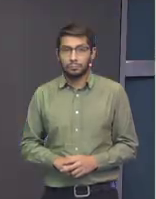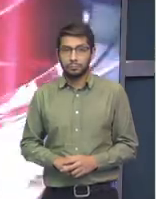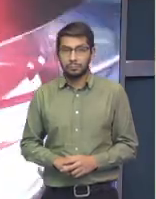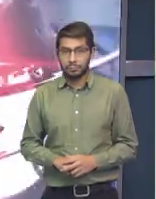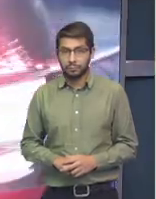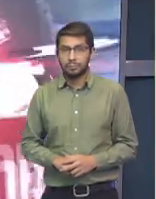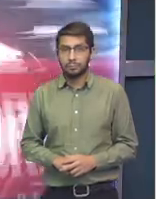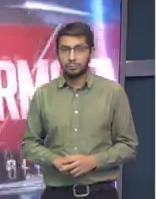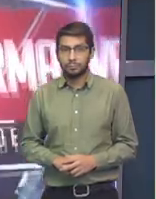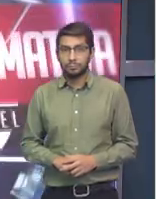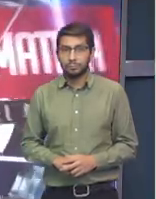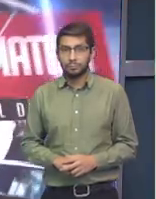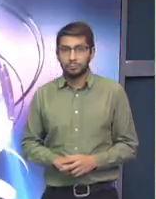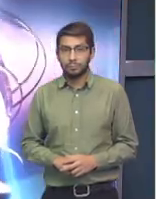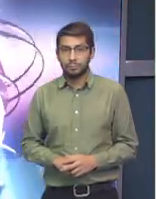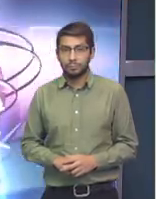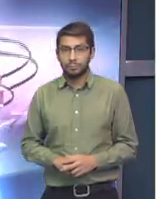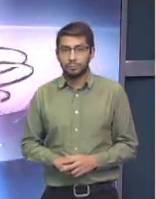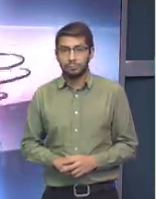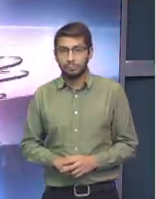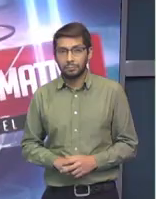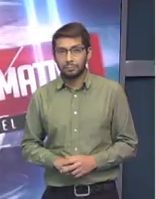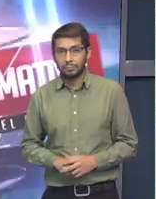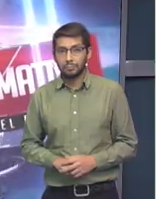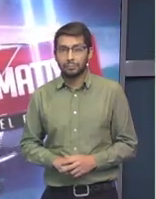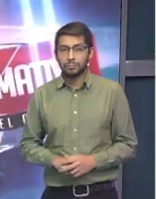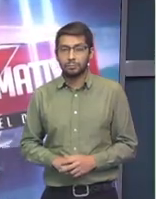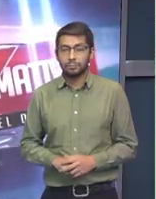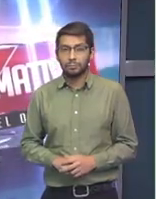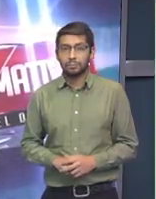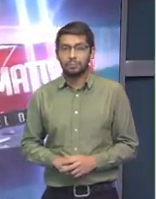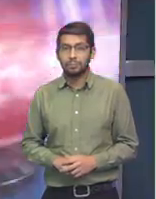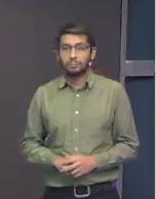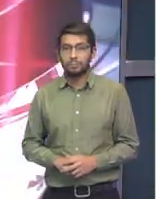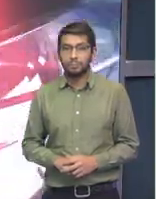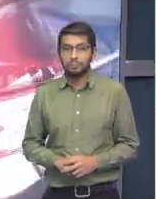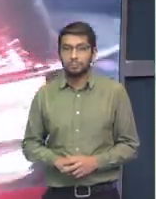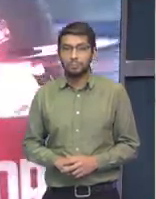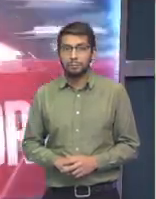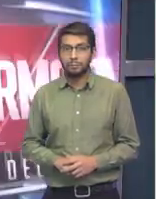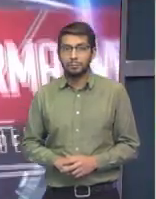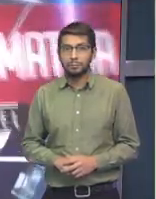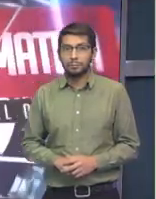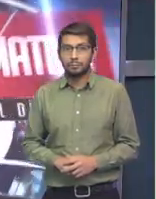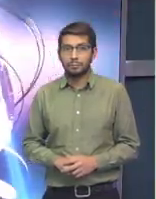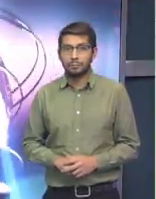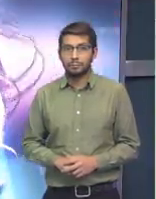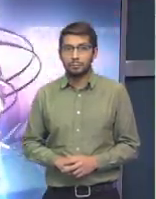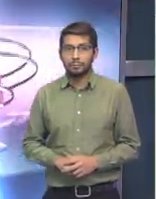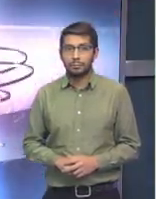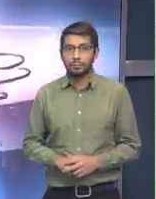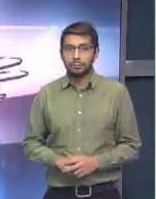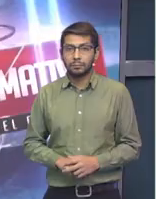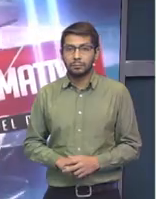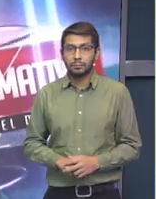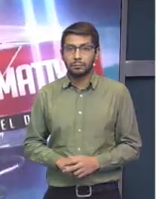Gramajo, sí. Nos ha acompañado y nos ha cedido el parque para poder también realizar un pequeño autovac, digo